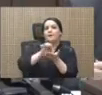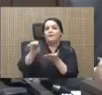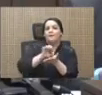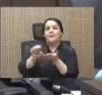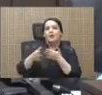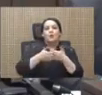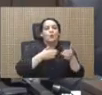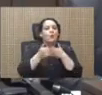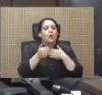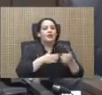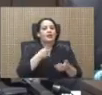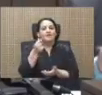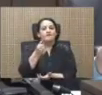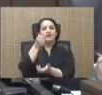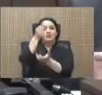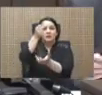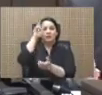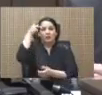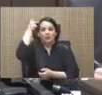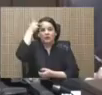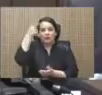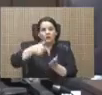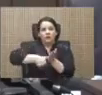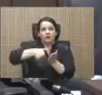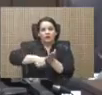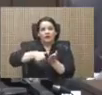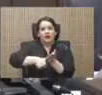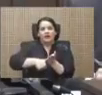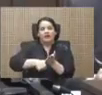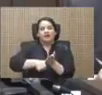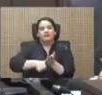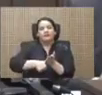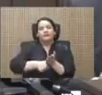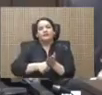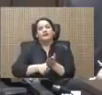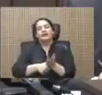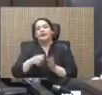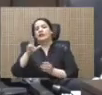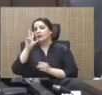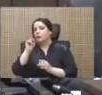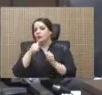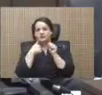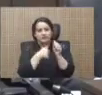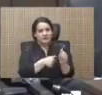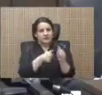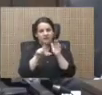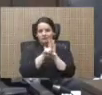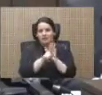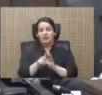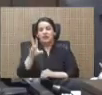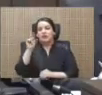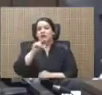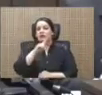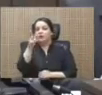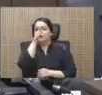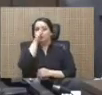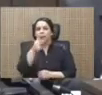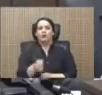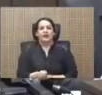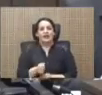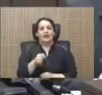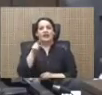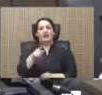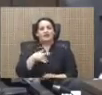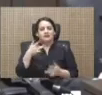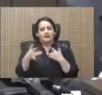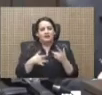cualquier financiamiento político electoral al margen de la ley y que no se burle el sentimiento